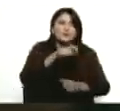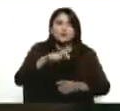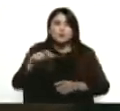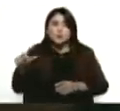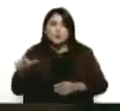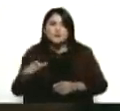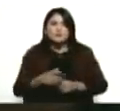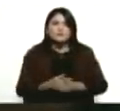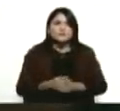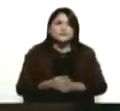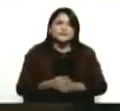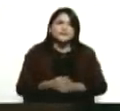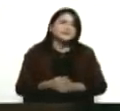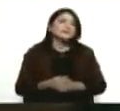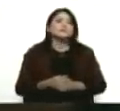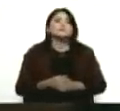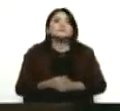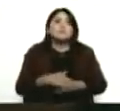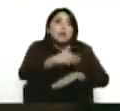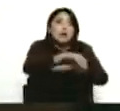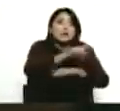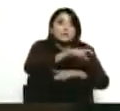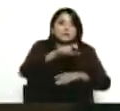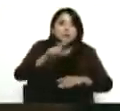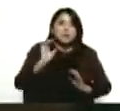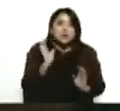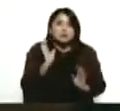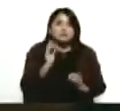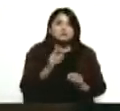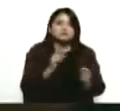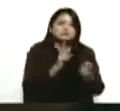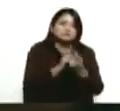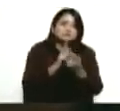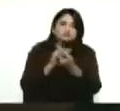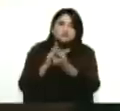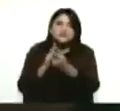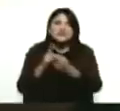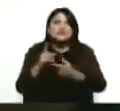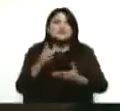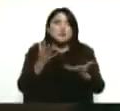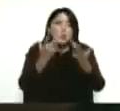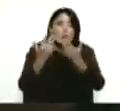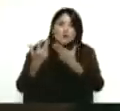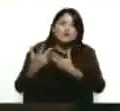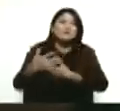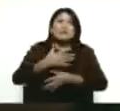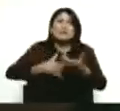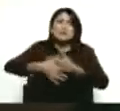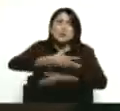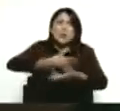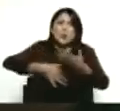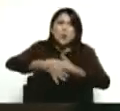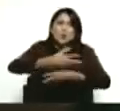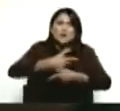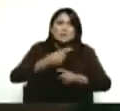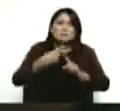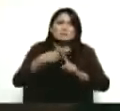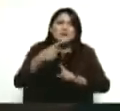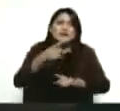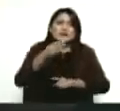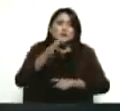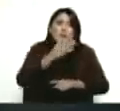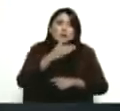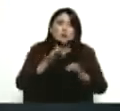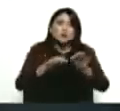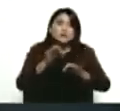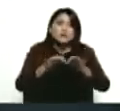personas normales de la calle, nos encontramos mucho desorden y muchas veces verdaderas injusticias.